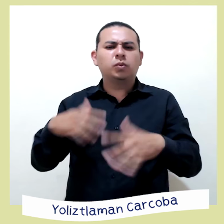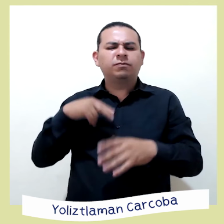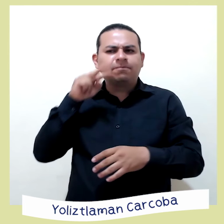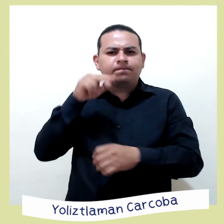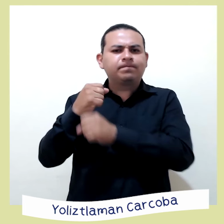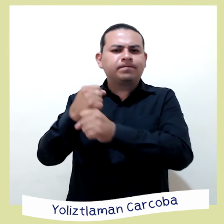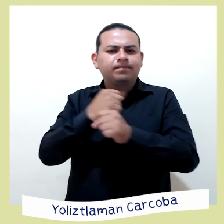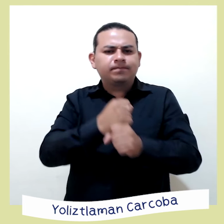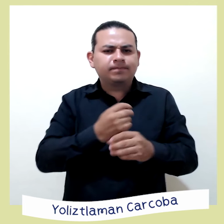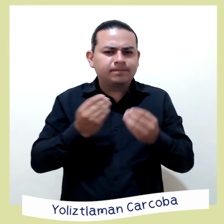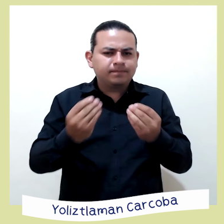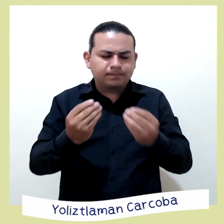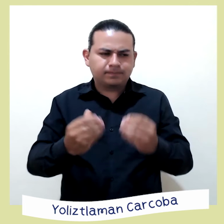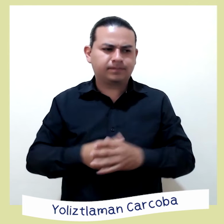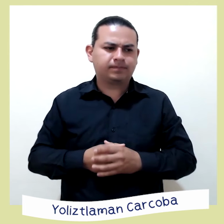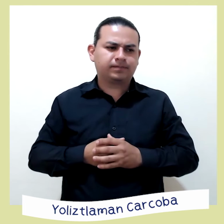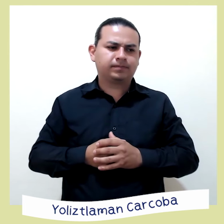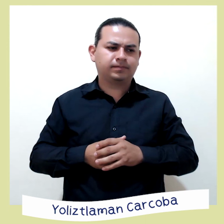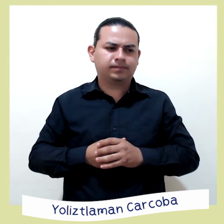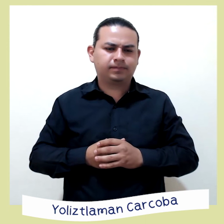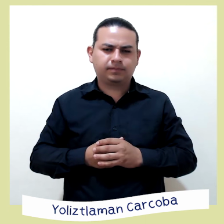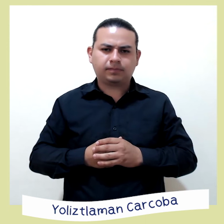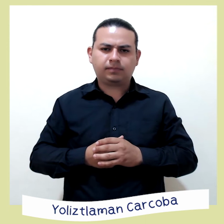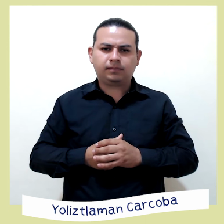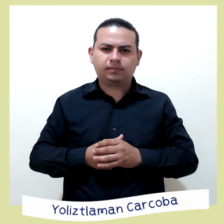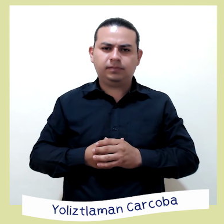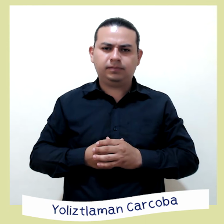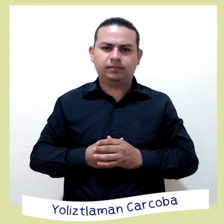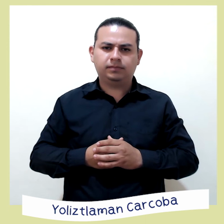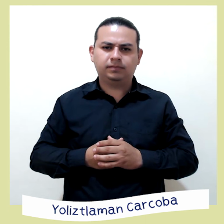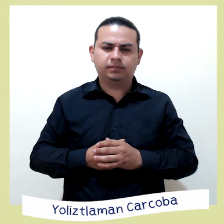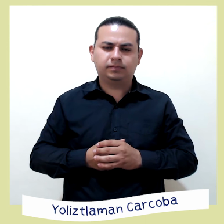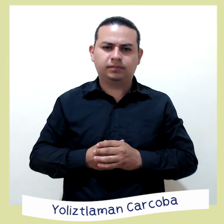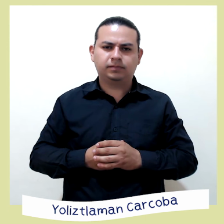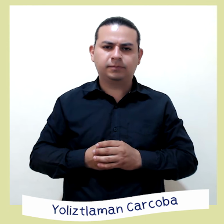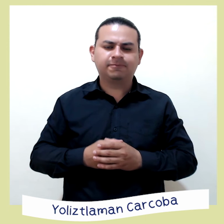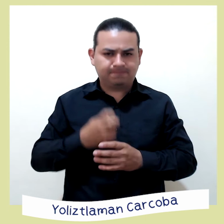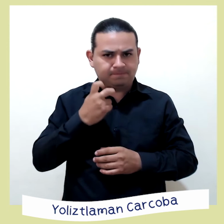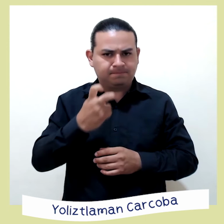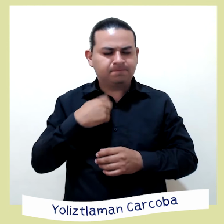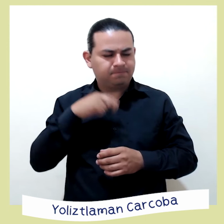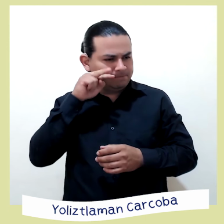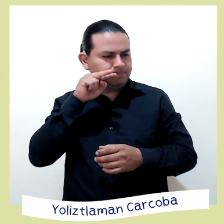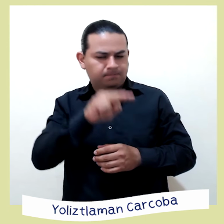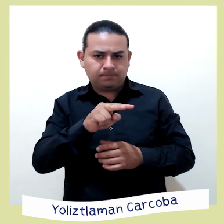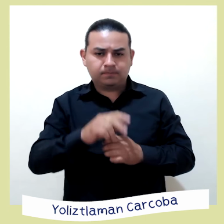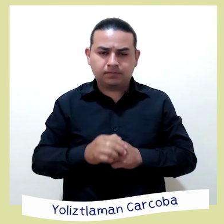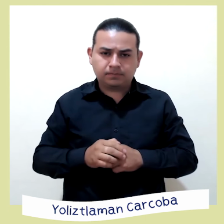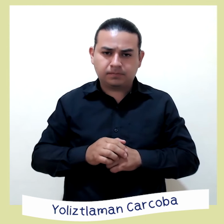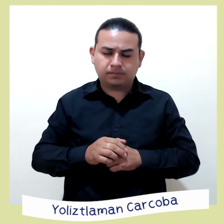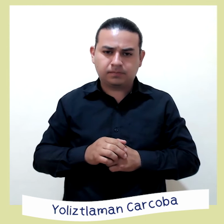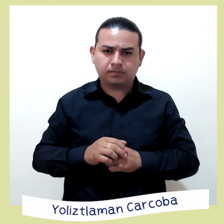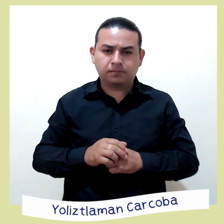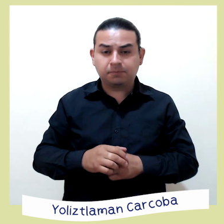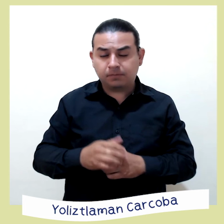de calle, arrumbadas en un lugar hasta esperar su muerte porque no hay los recursos para